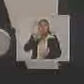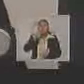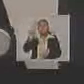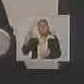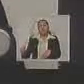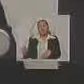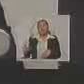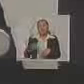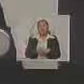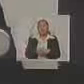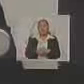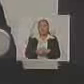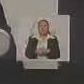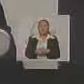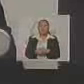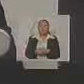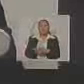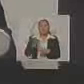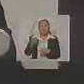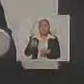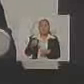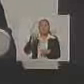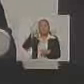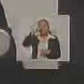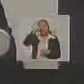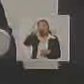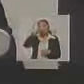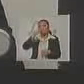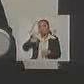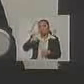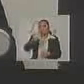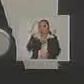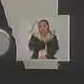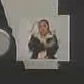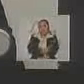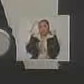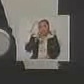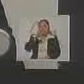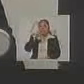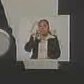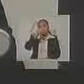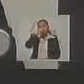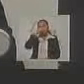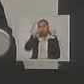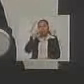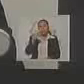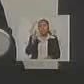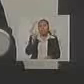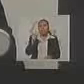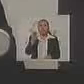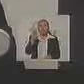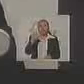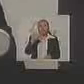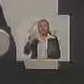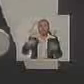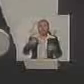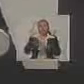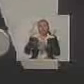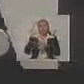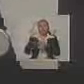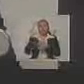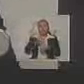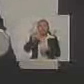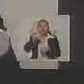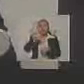adultos mayores por cada 100 niños. Y lamentablemente Benito Juárez no es una delegación amigable con